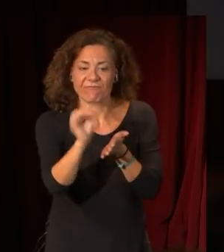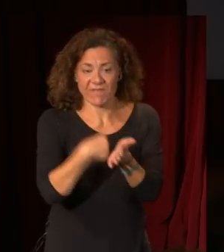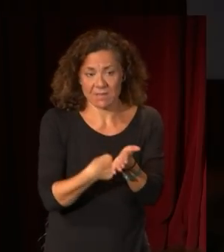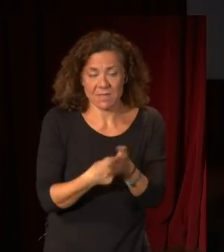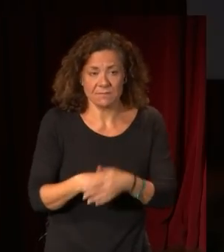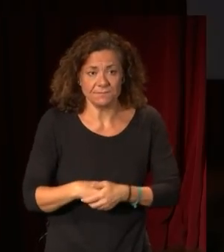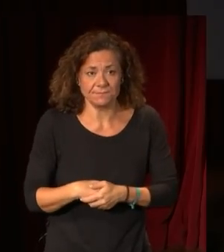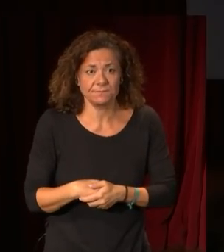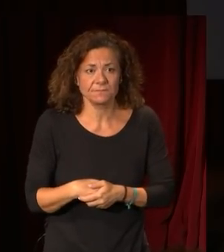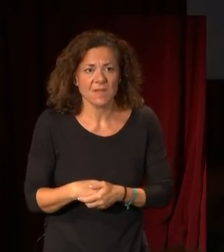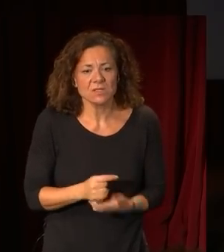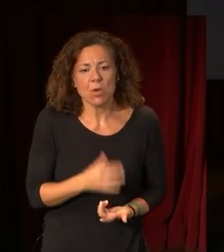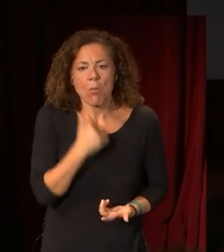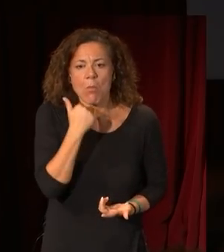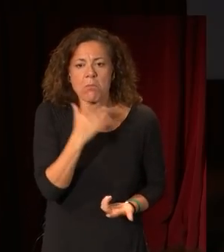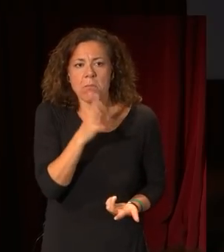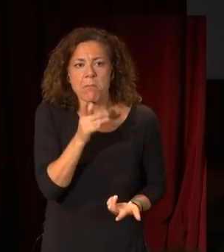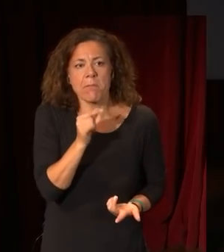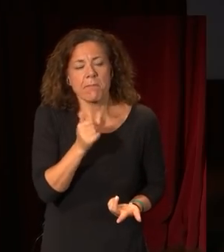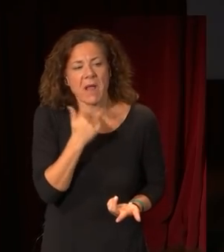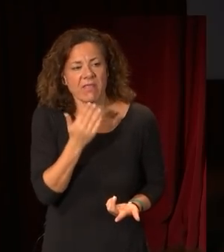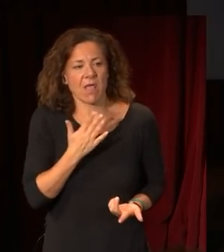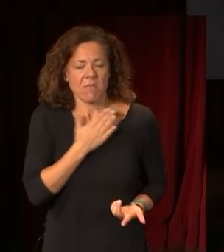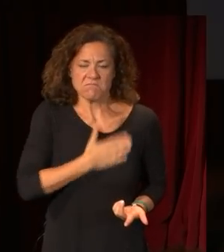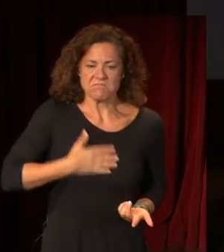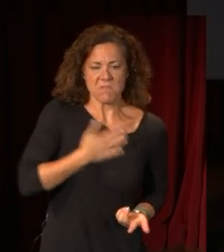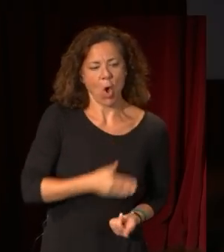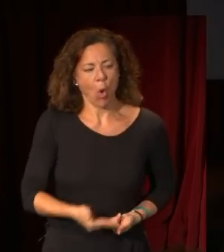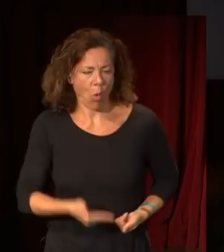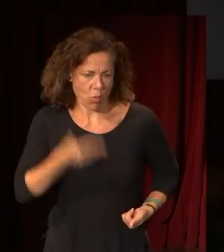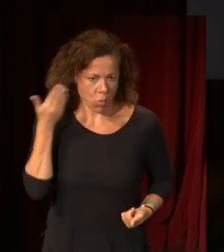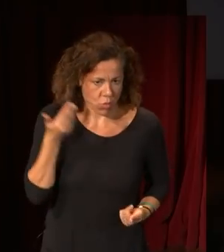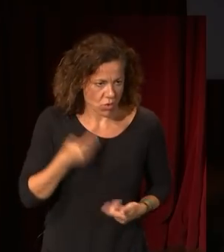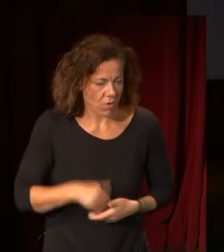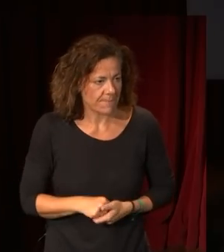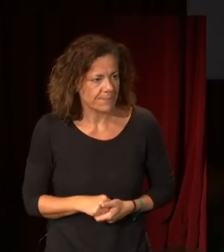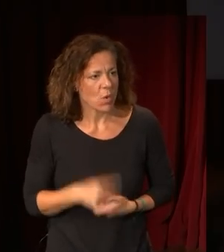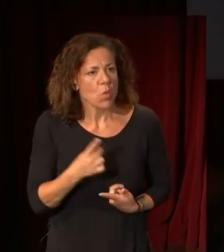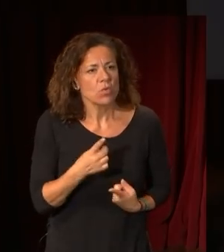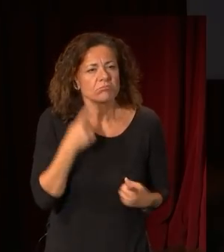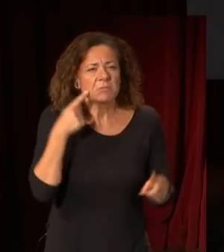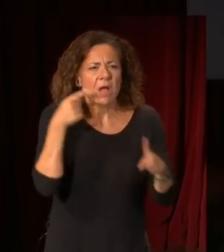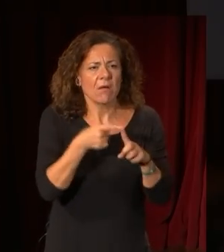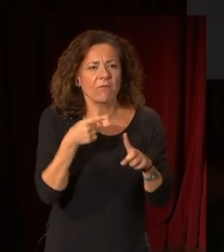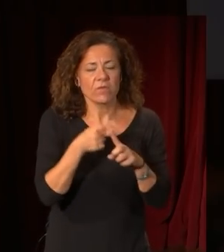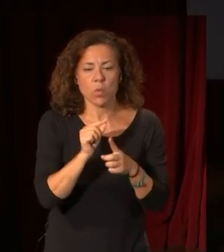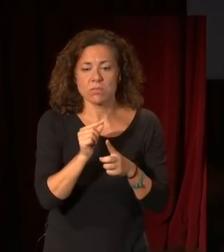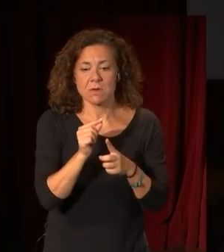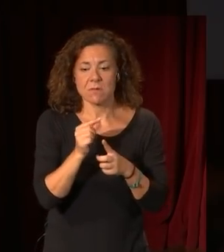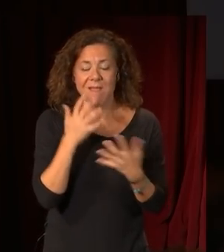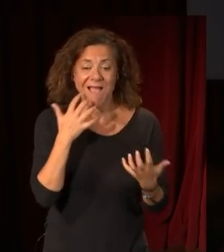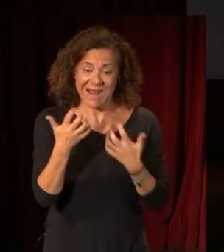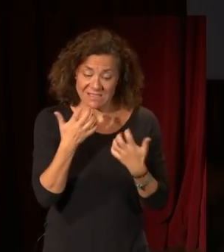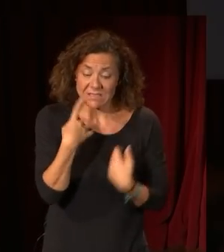la idea de una cierta autocomplacencia de orgullo de una idea de un artista que es